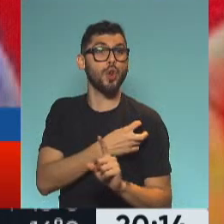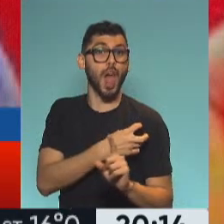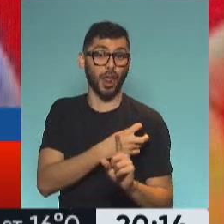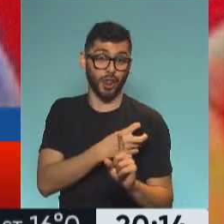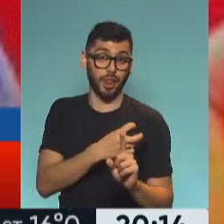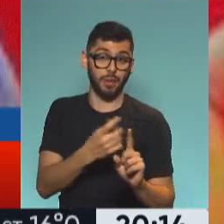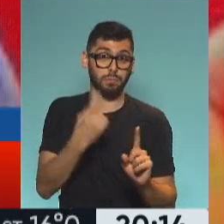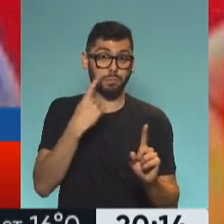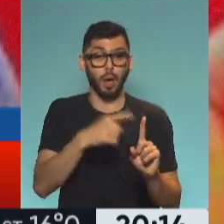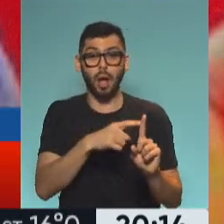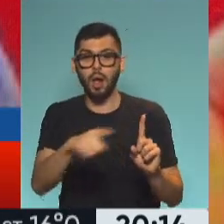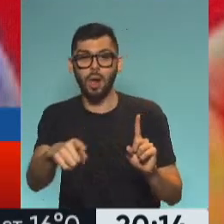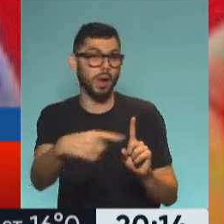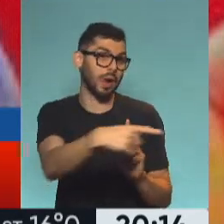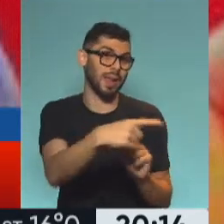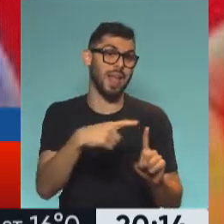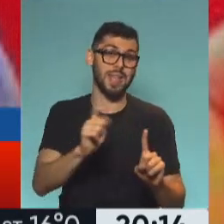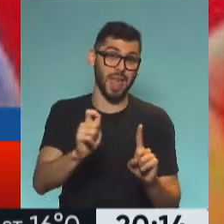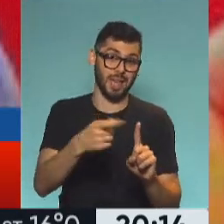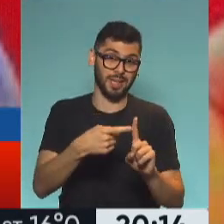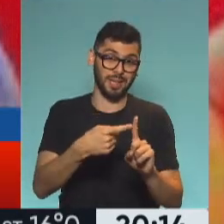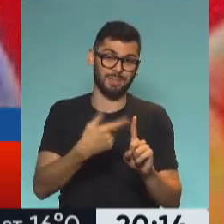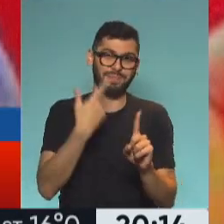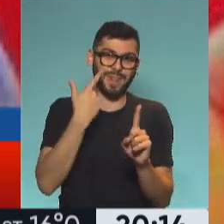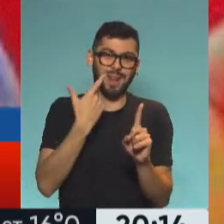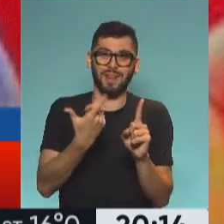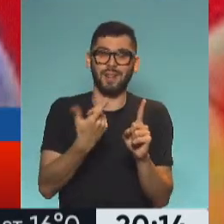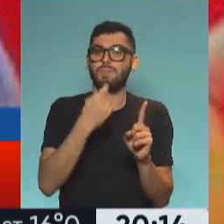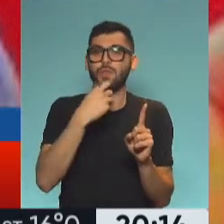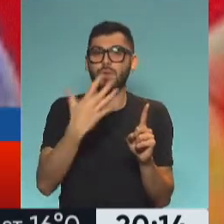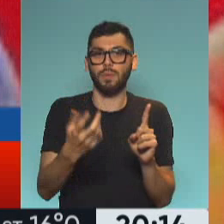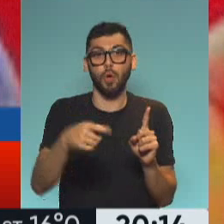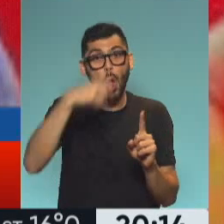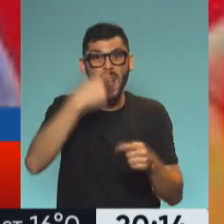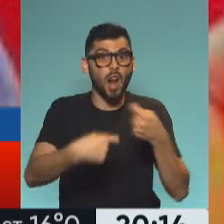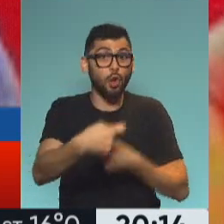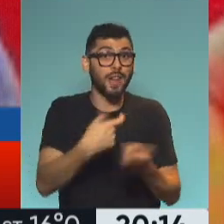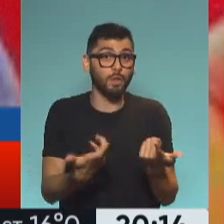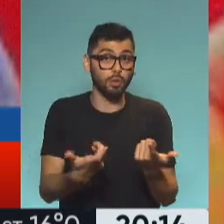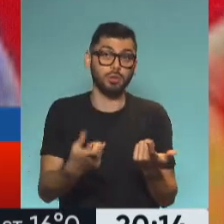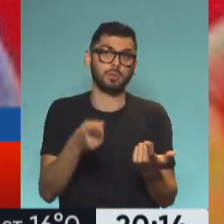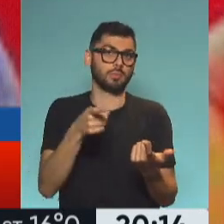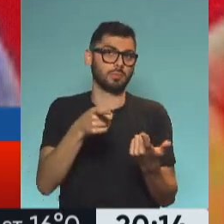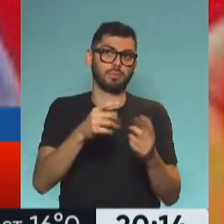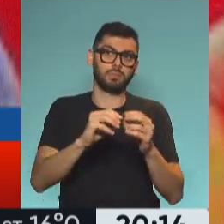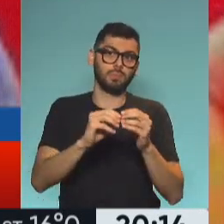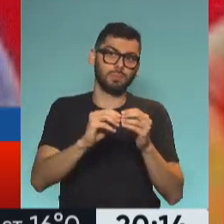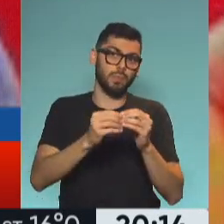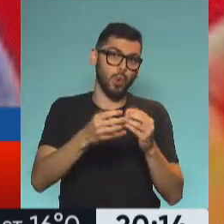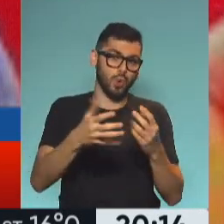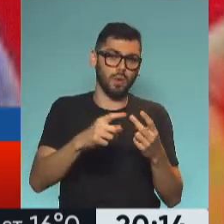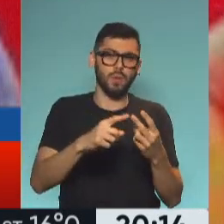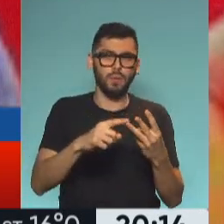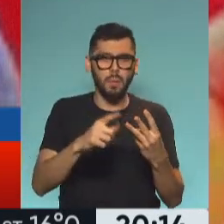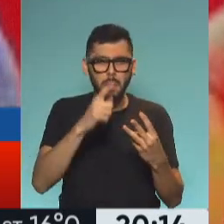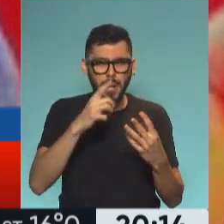aplicar en el territorio y para esa manera seguir operando con por ejemplo el narcotráfico una de las principales factores en todo esto es